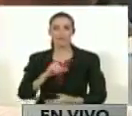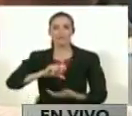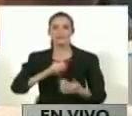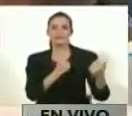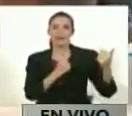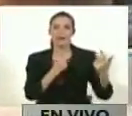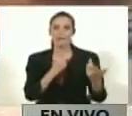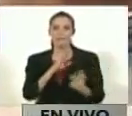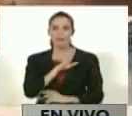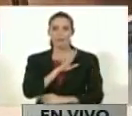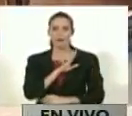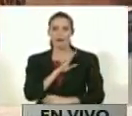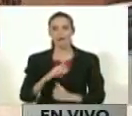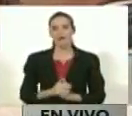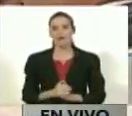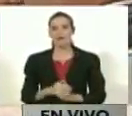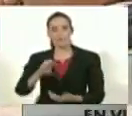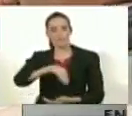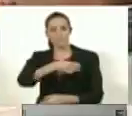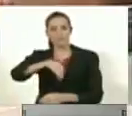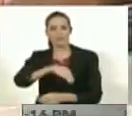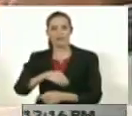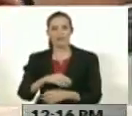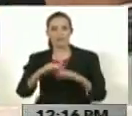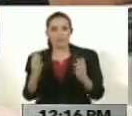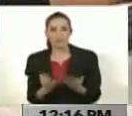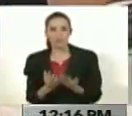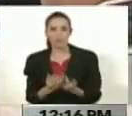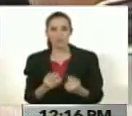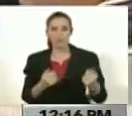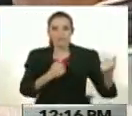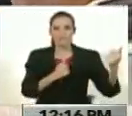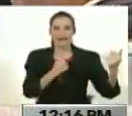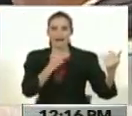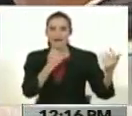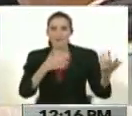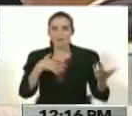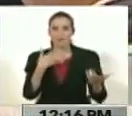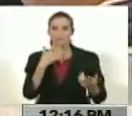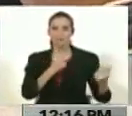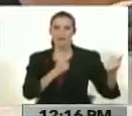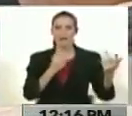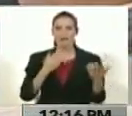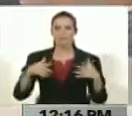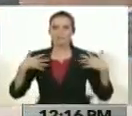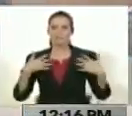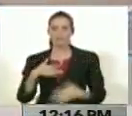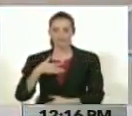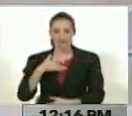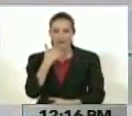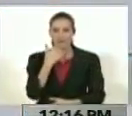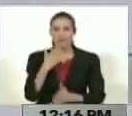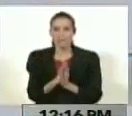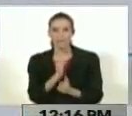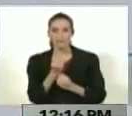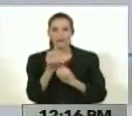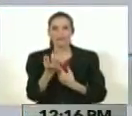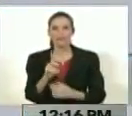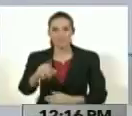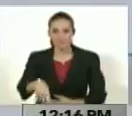nuestra. No hay una música en el mundo como esta, donde se puede gozar, bailar, sentir, expresar